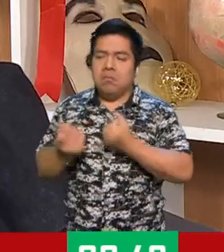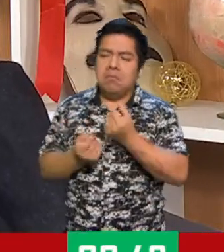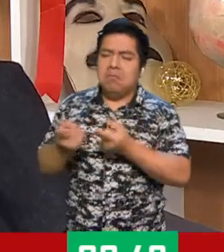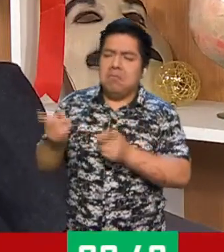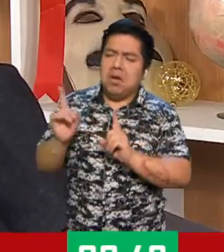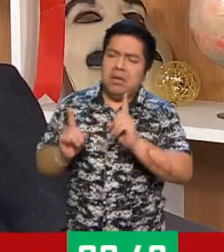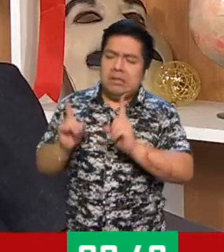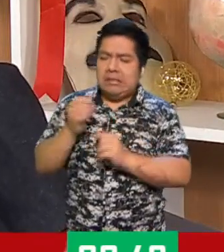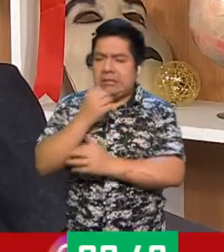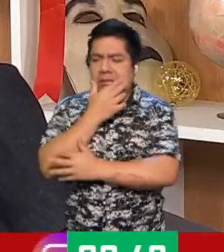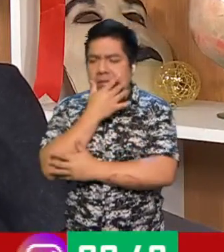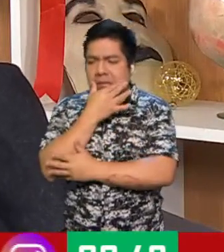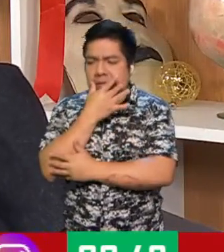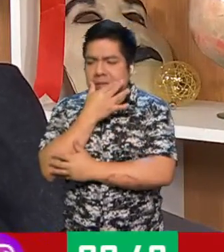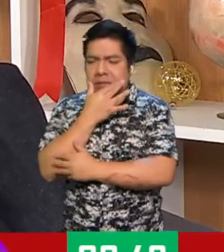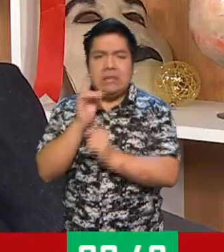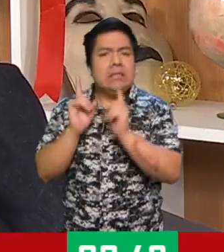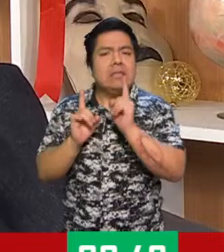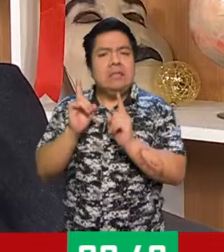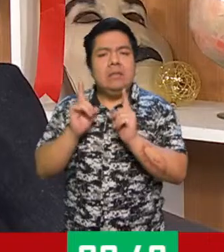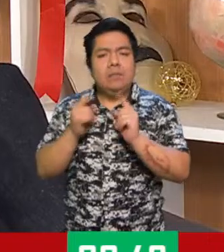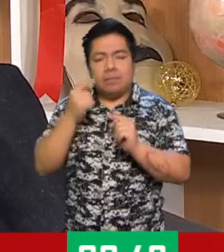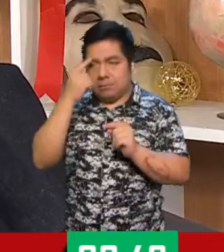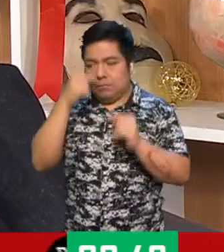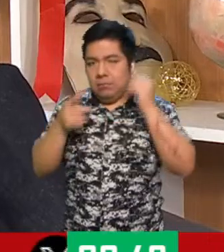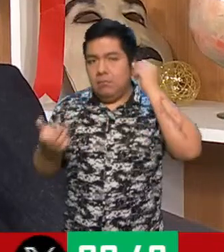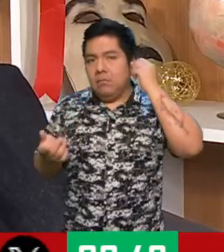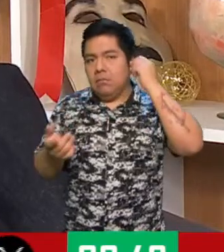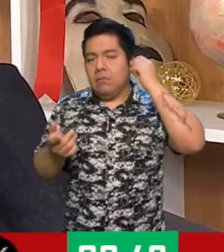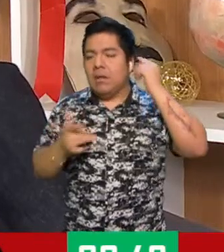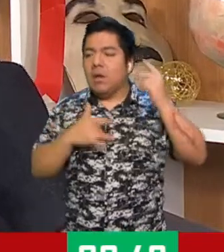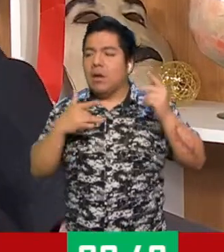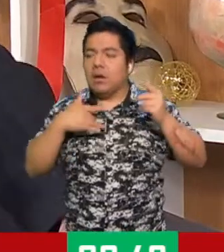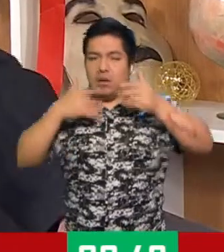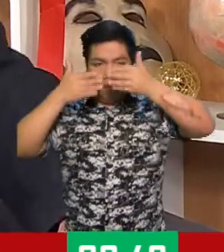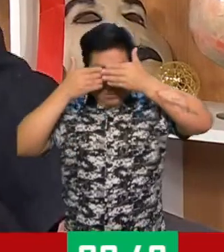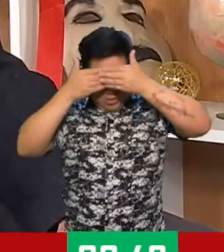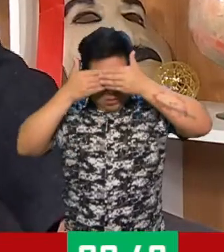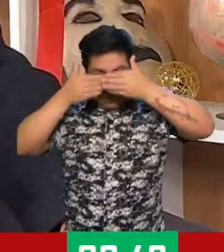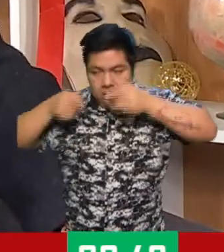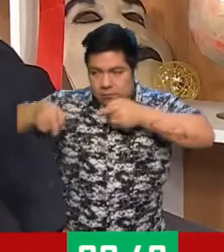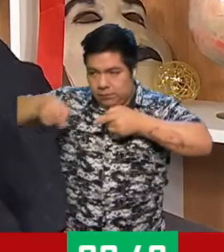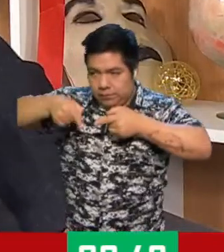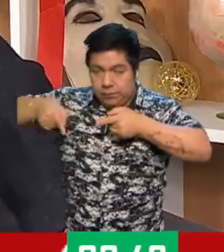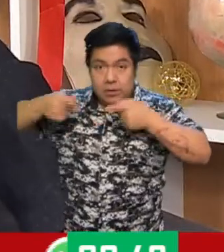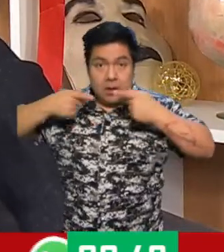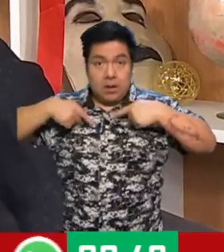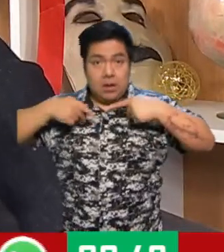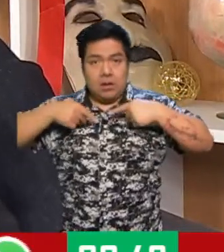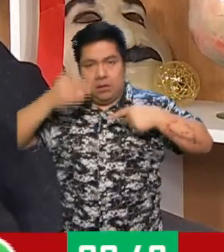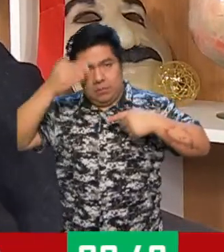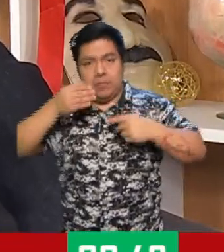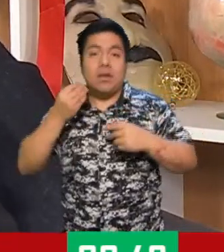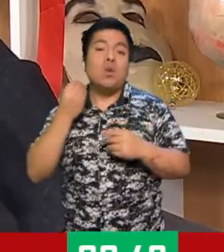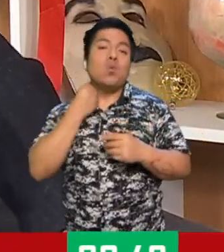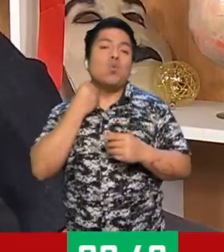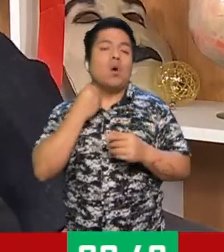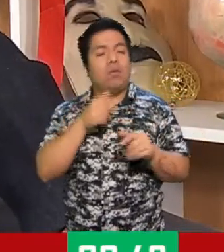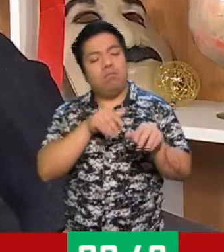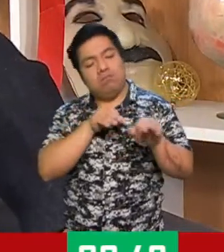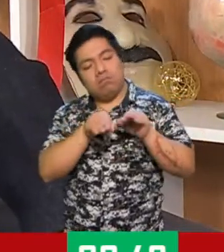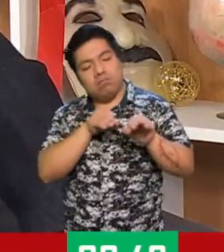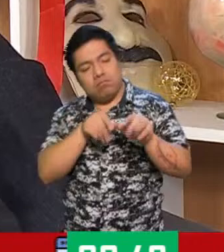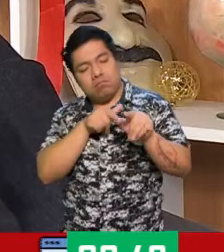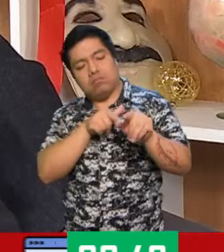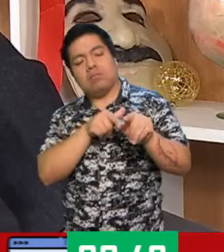o podía preguntarse, sobre ese carácter conservador de muchas de las personas dedicadas al derecho. Pues